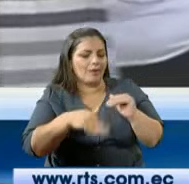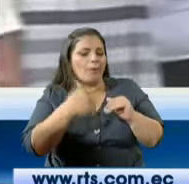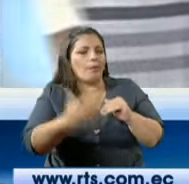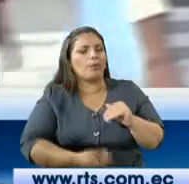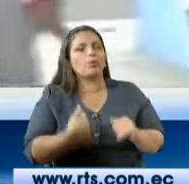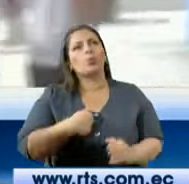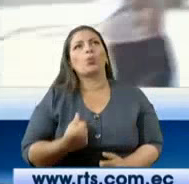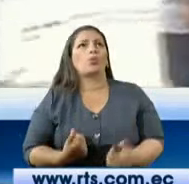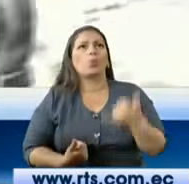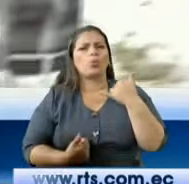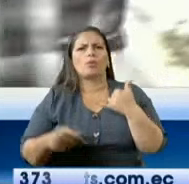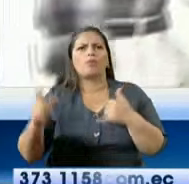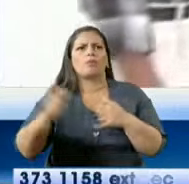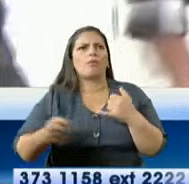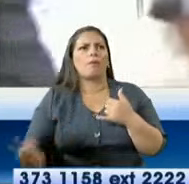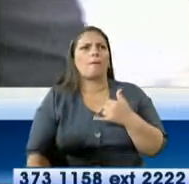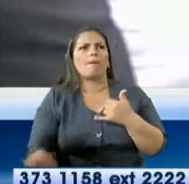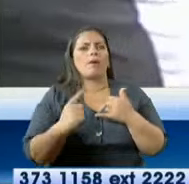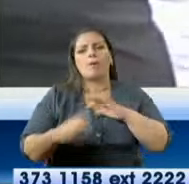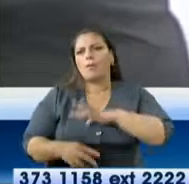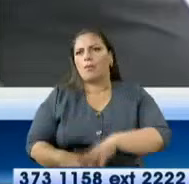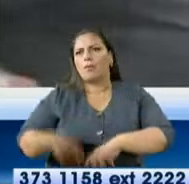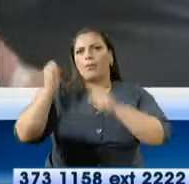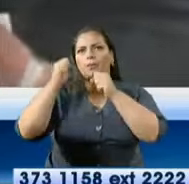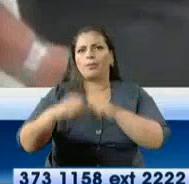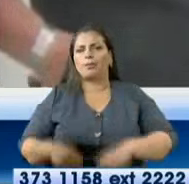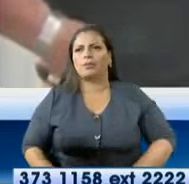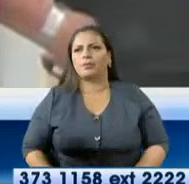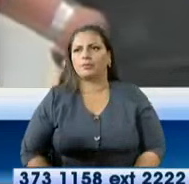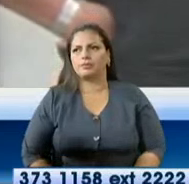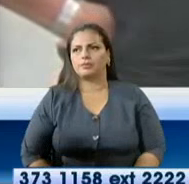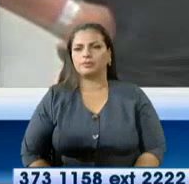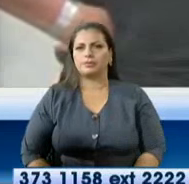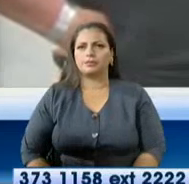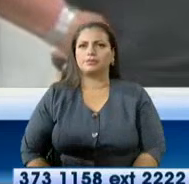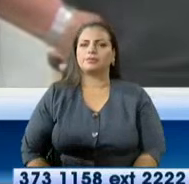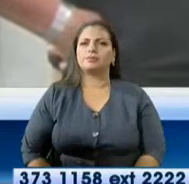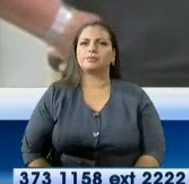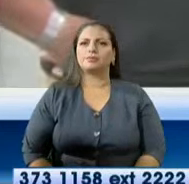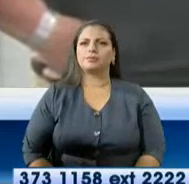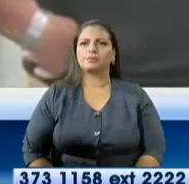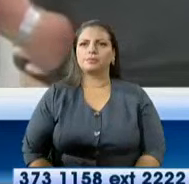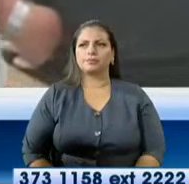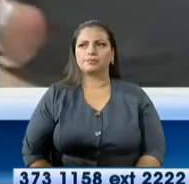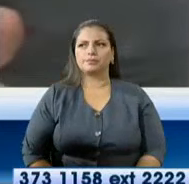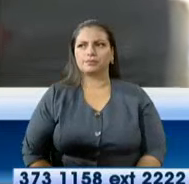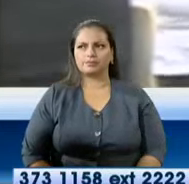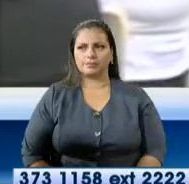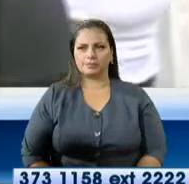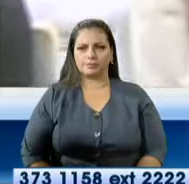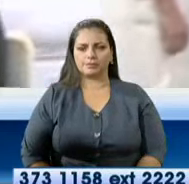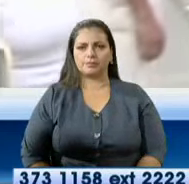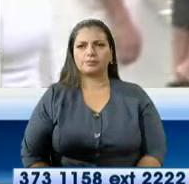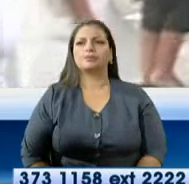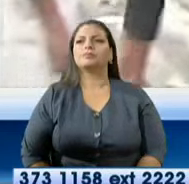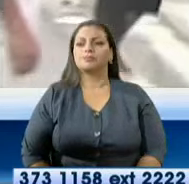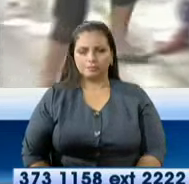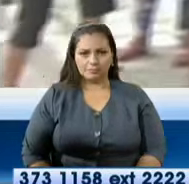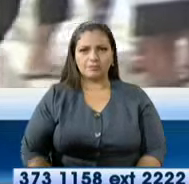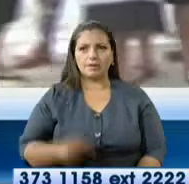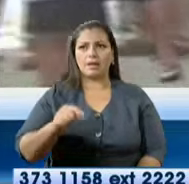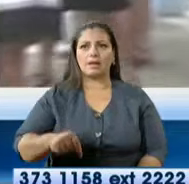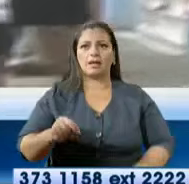necesitan que en este terreno se construya algo en beneficio de la comunidad y no esté abandonado. Claro, niña, aproximadamente 25 años este solar